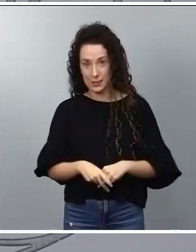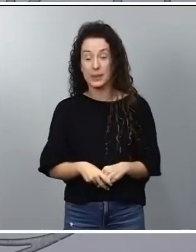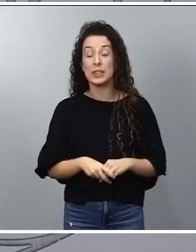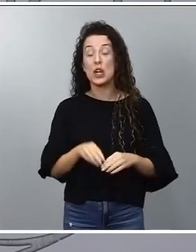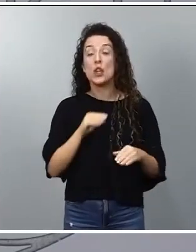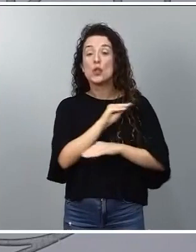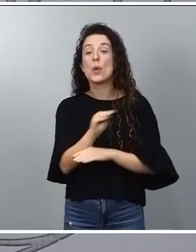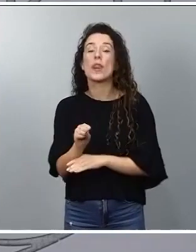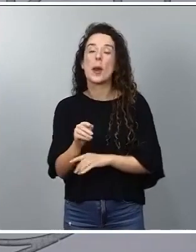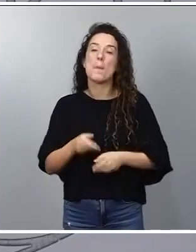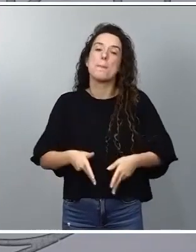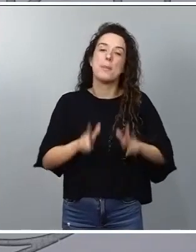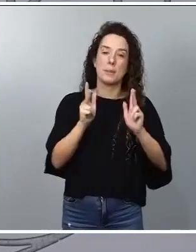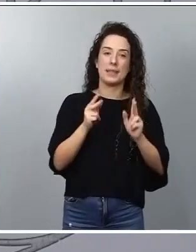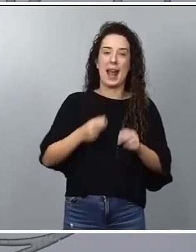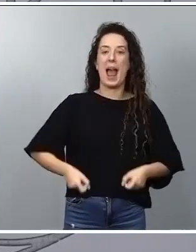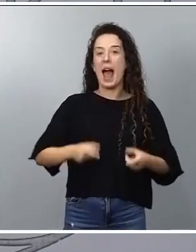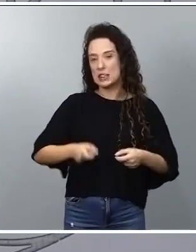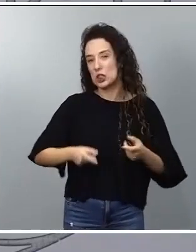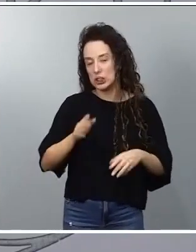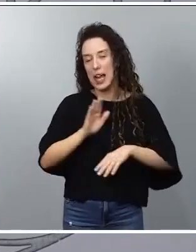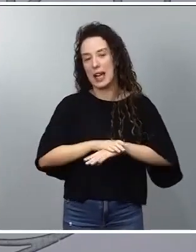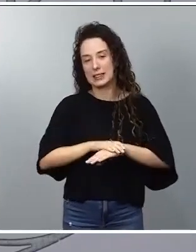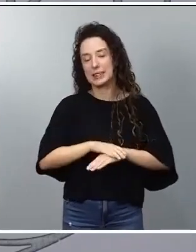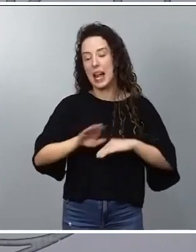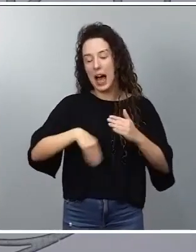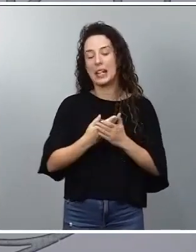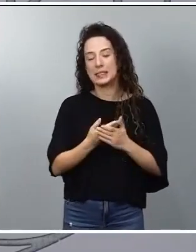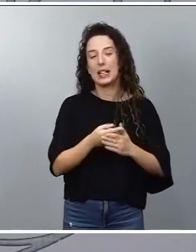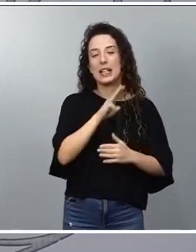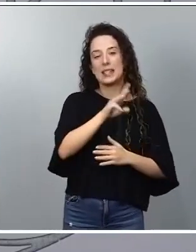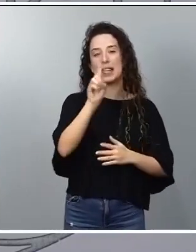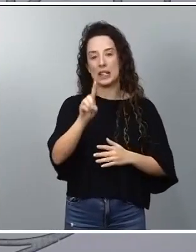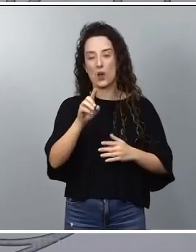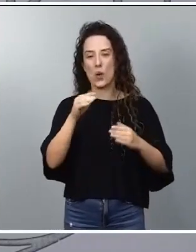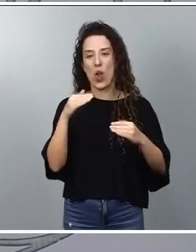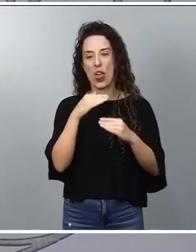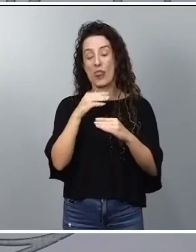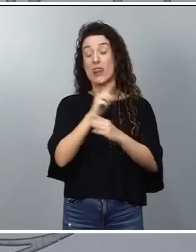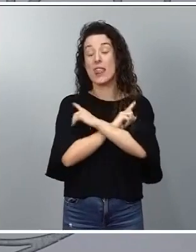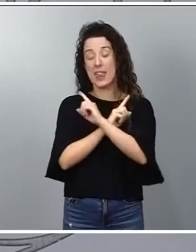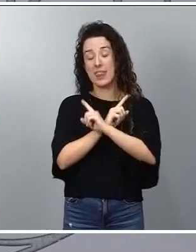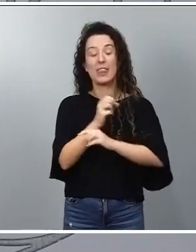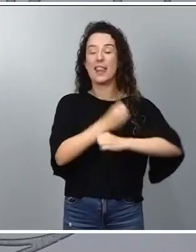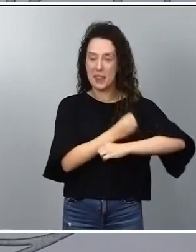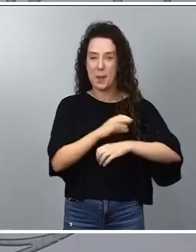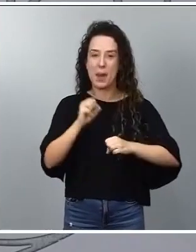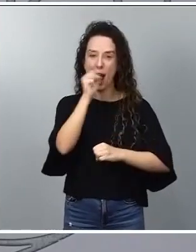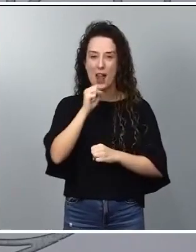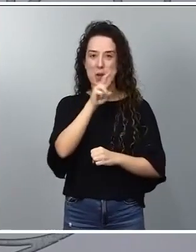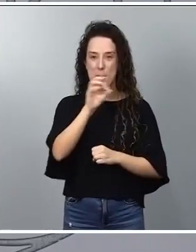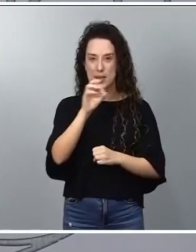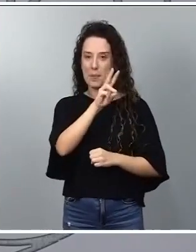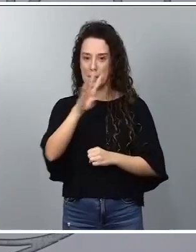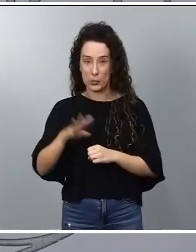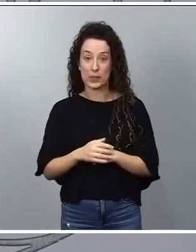cubrir estes gastos hasta el 31 de diciembre del año 2024. Se trata, esta subvención, igual la recuerdan ustedes,